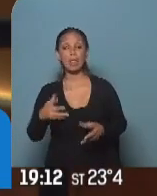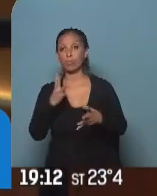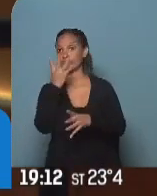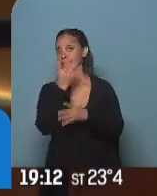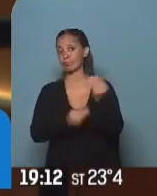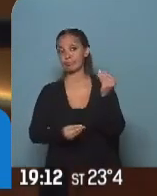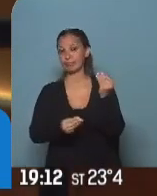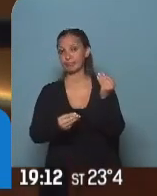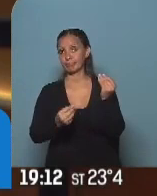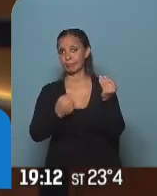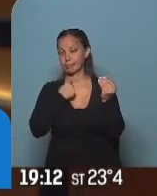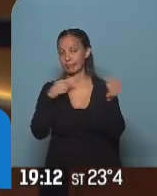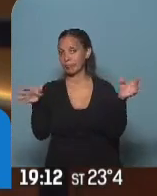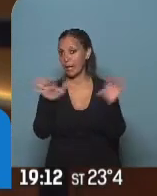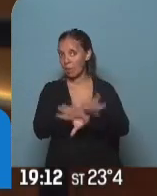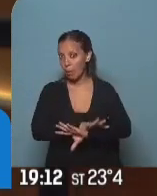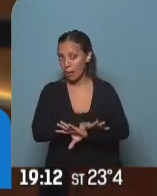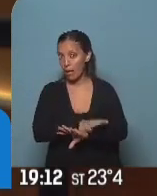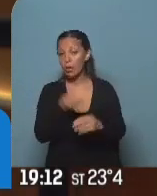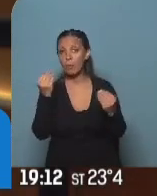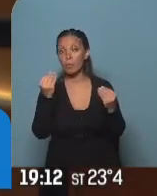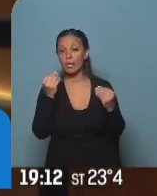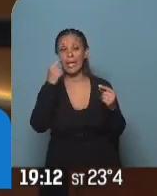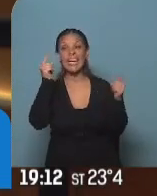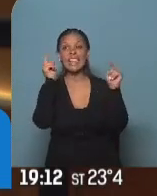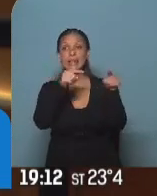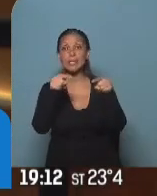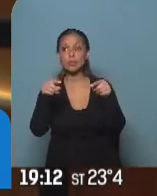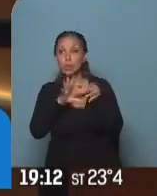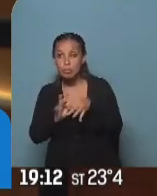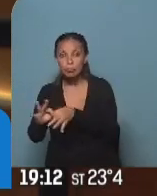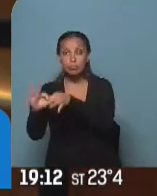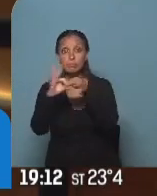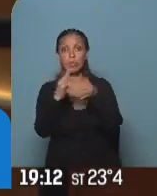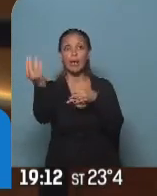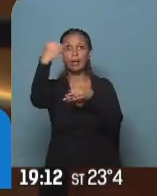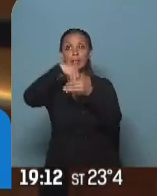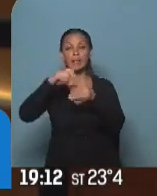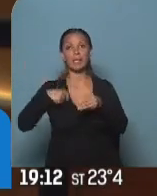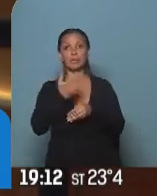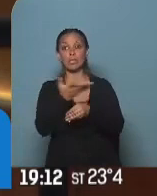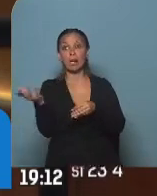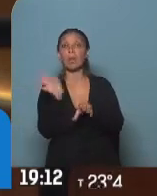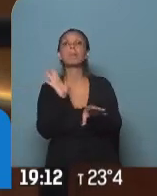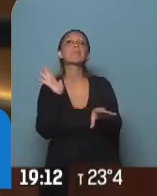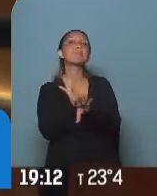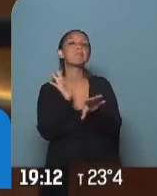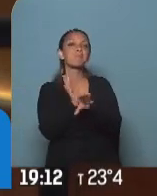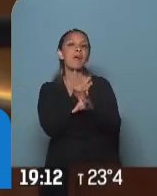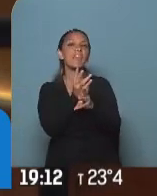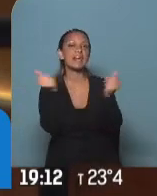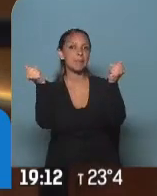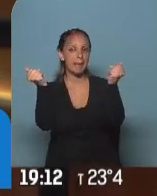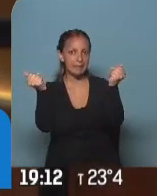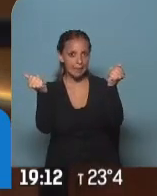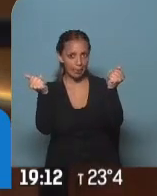el que las instituciones que hacen al conjunto de la sociedad, el Estado mismo, ha desaparecido en un sentido estricto. El